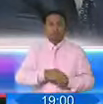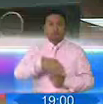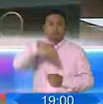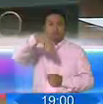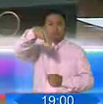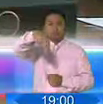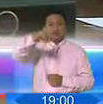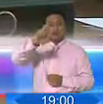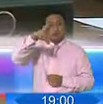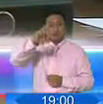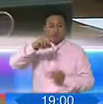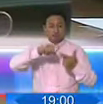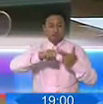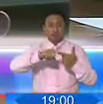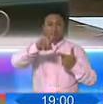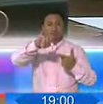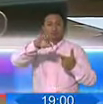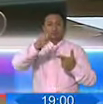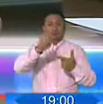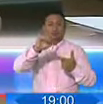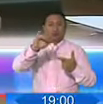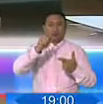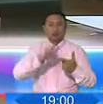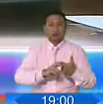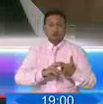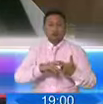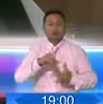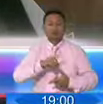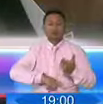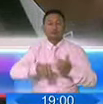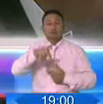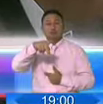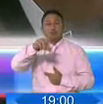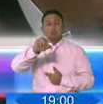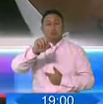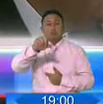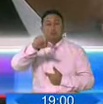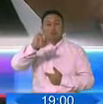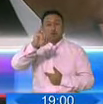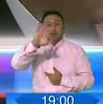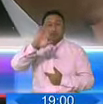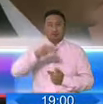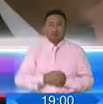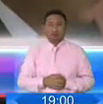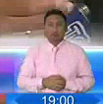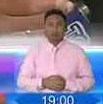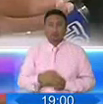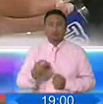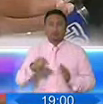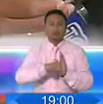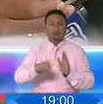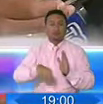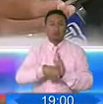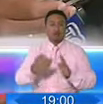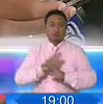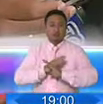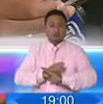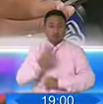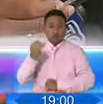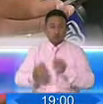Neme, Estefano Isaías Dazum y el hijo del ex Contralor General Carlos Follett, John Follett. El abogado defensor de